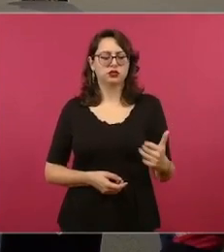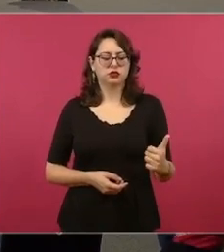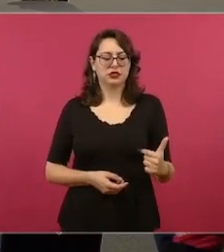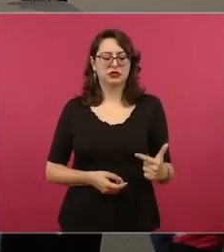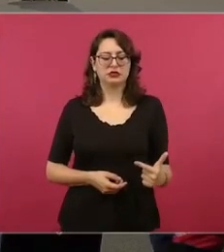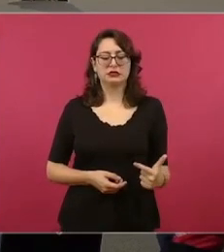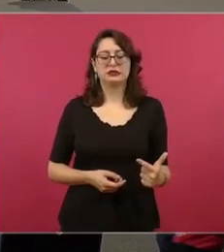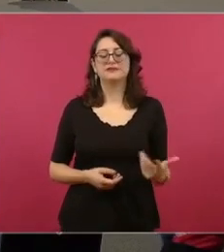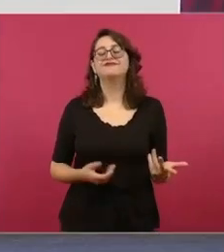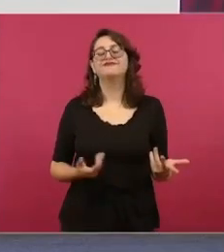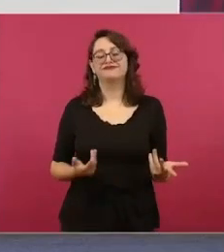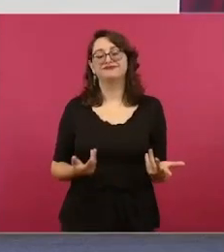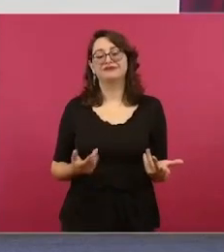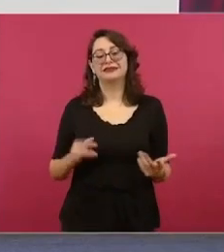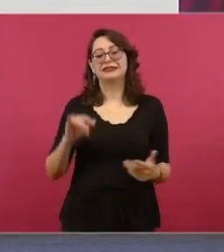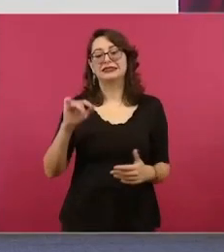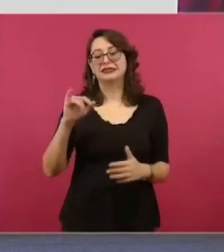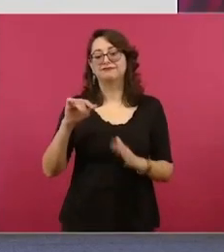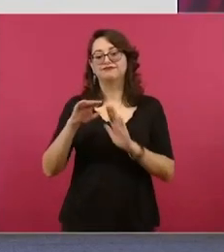que sí resintieron.